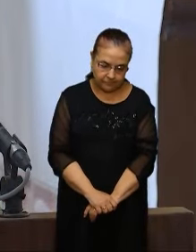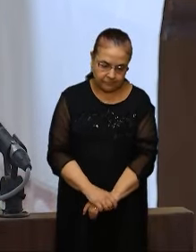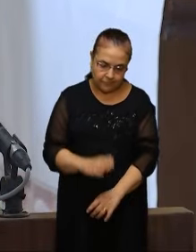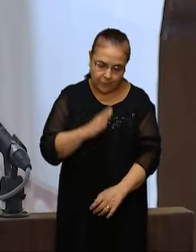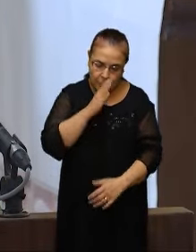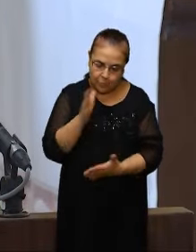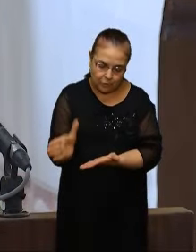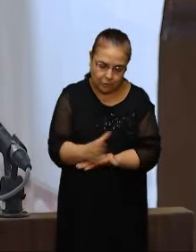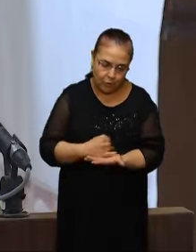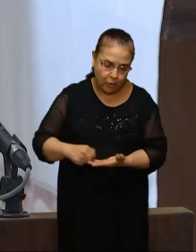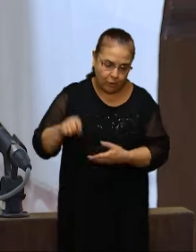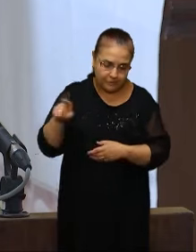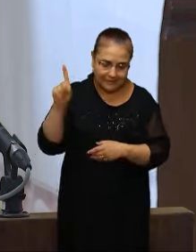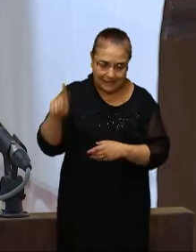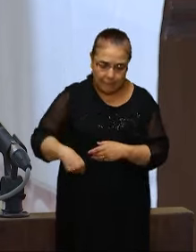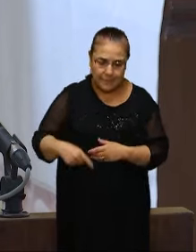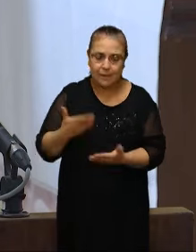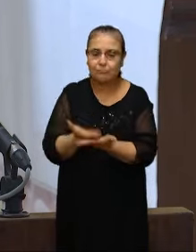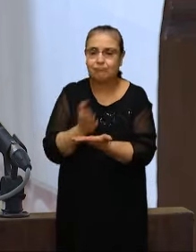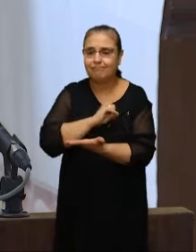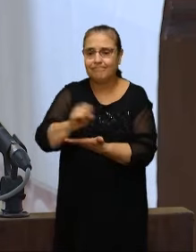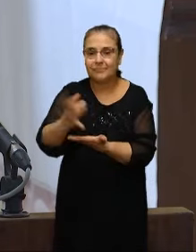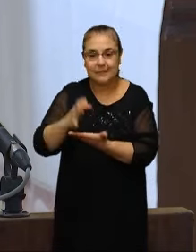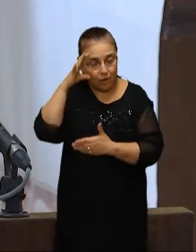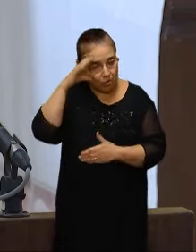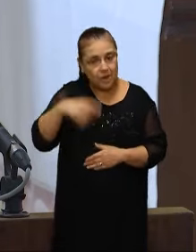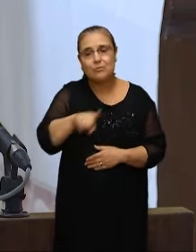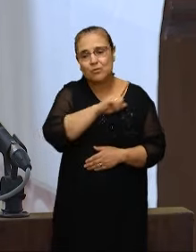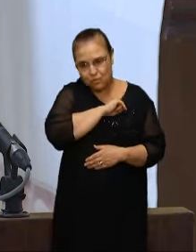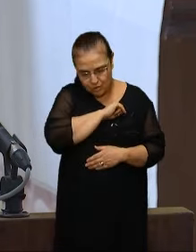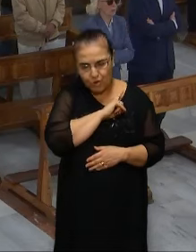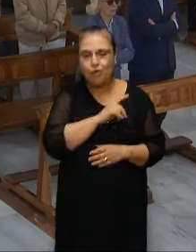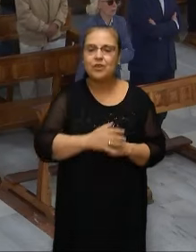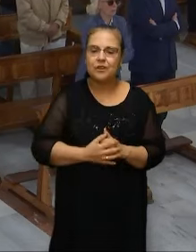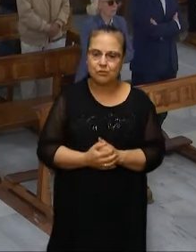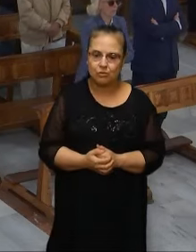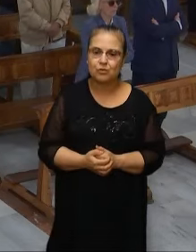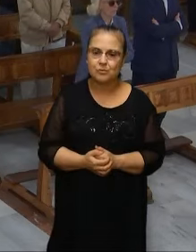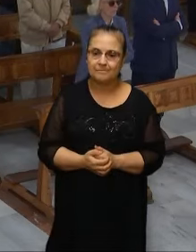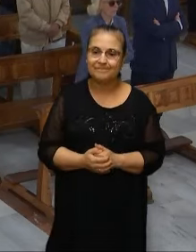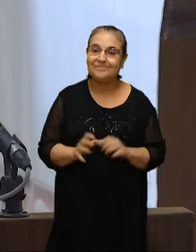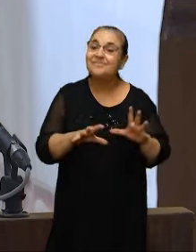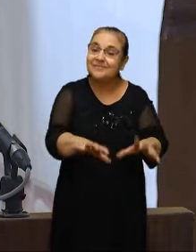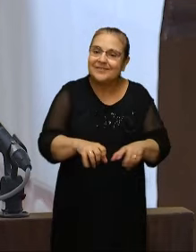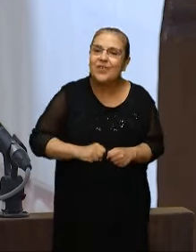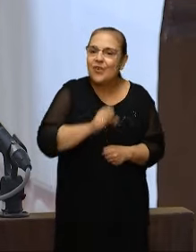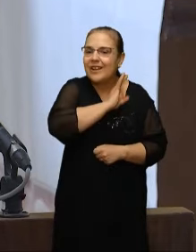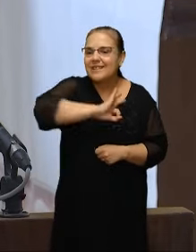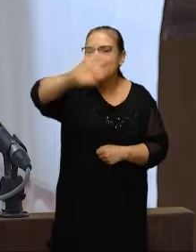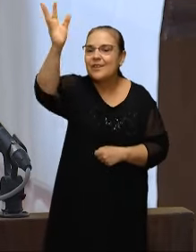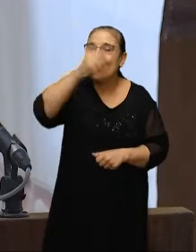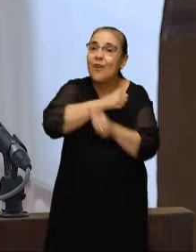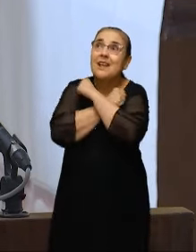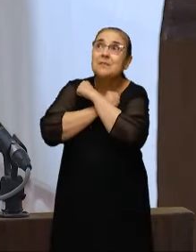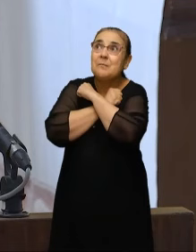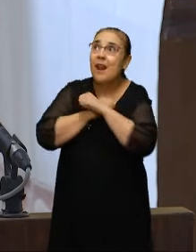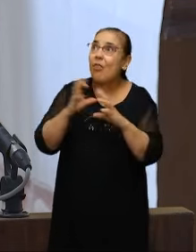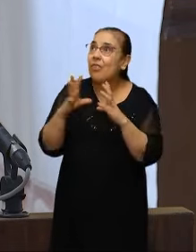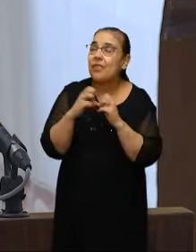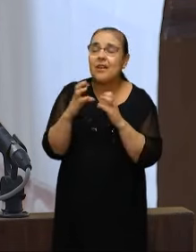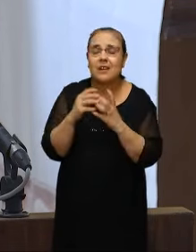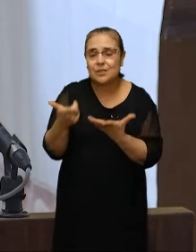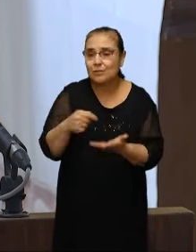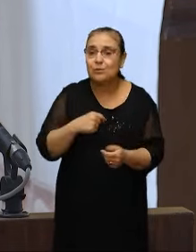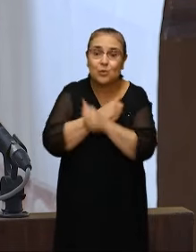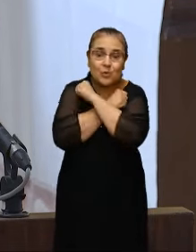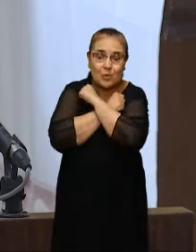por todo ello también roguemos al señor acoge señor nuestras esperanzas y anhelos